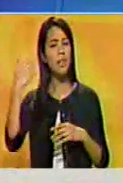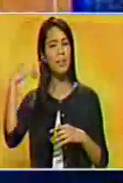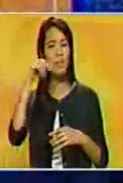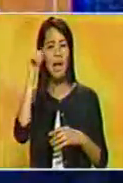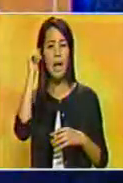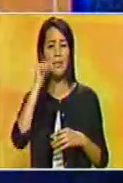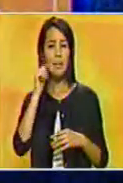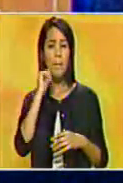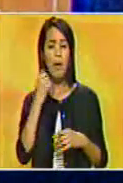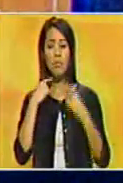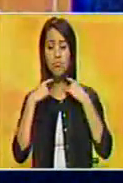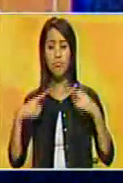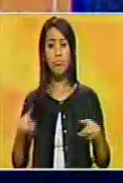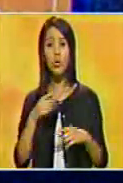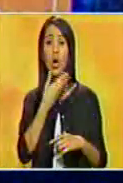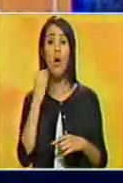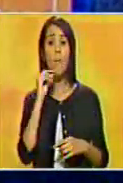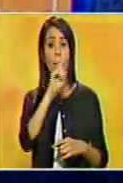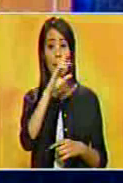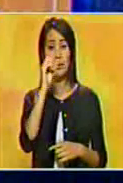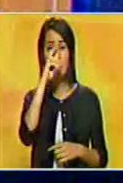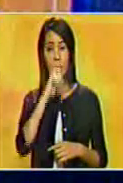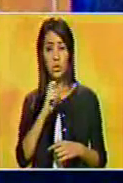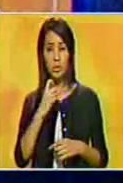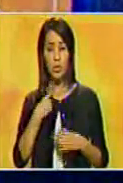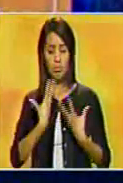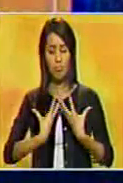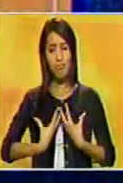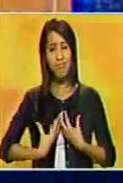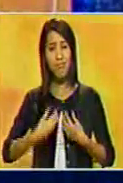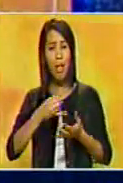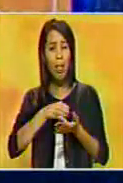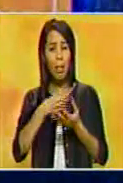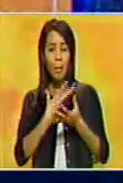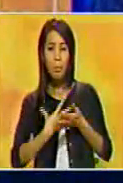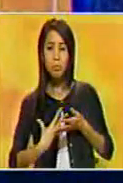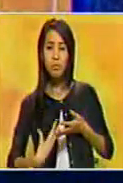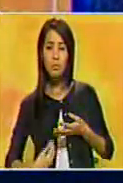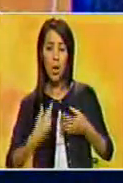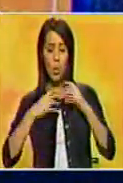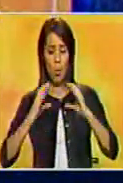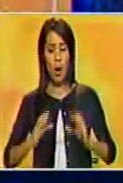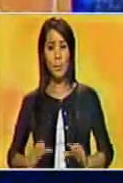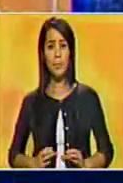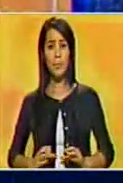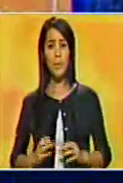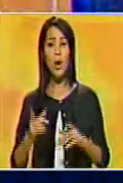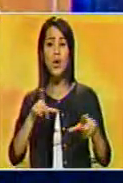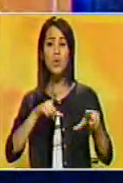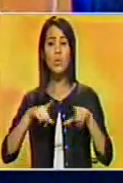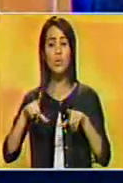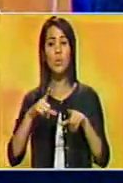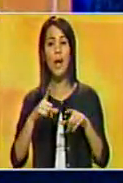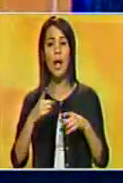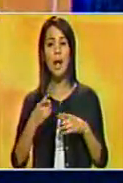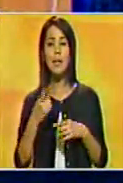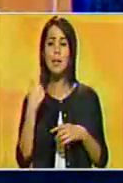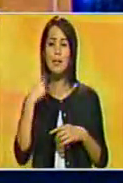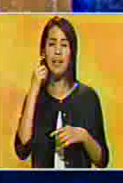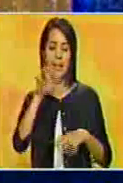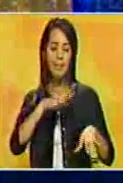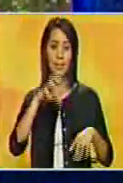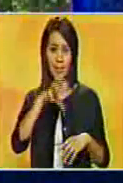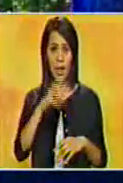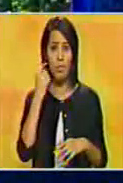el cuerpo del joven de 20 años se encontró en avanzado estado de descomposición en un sector de puerto ordaz estado bolívar y presentaba